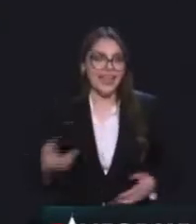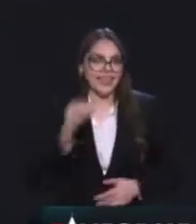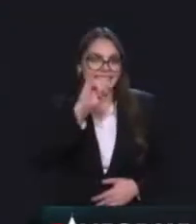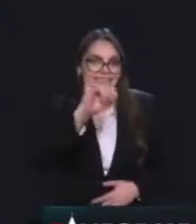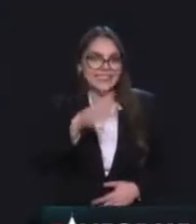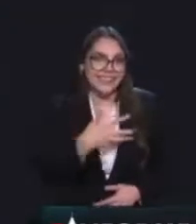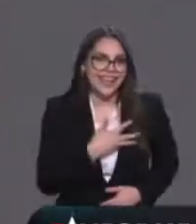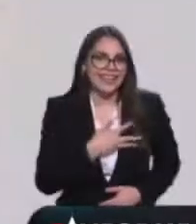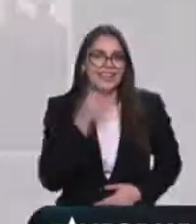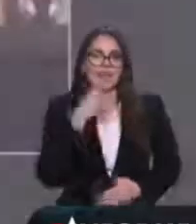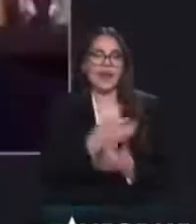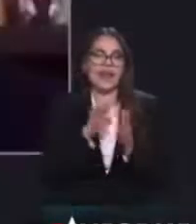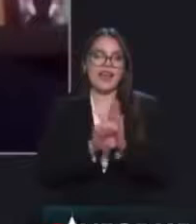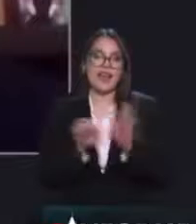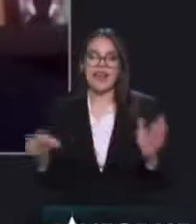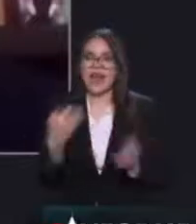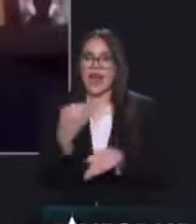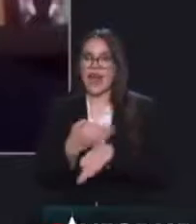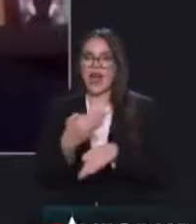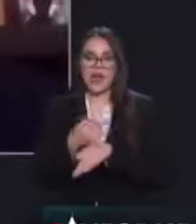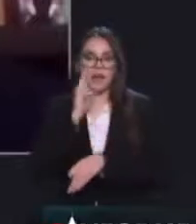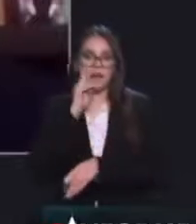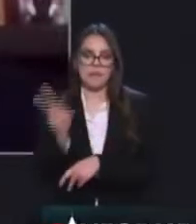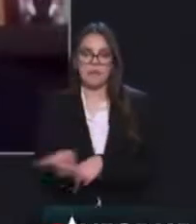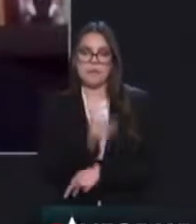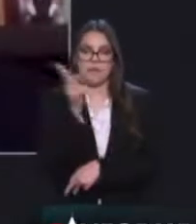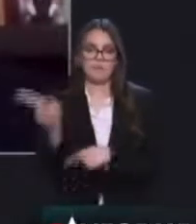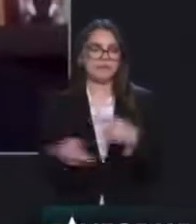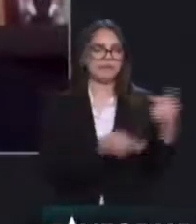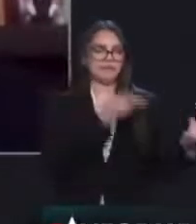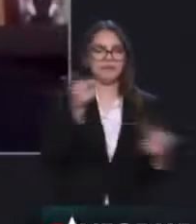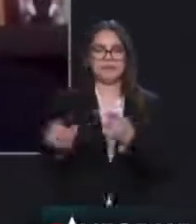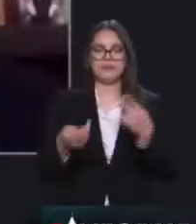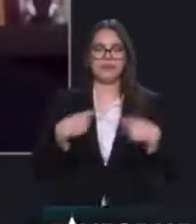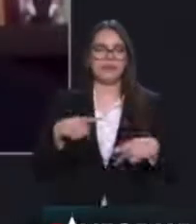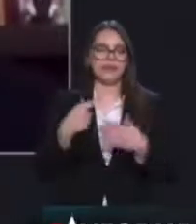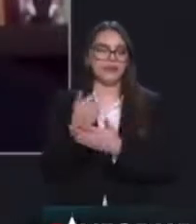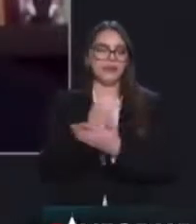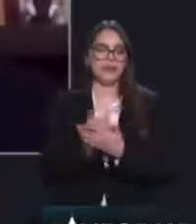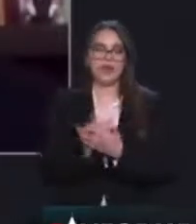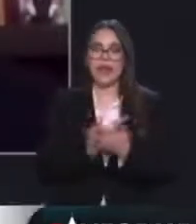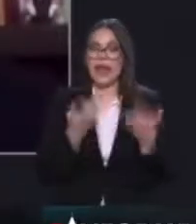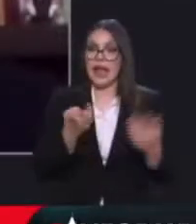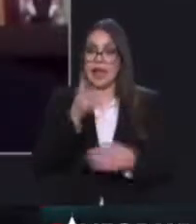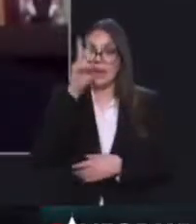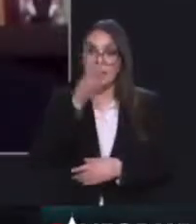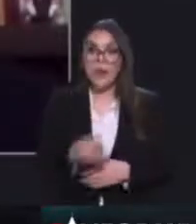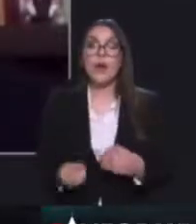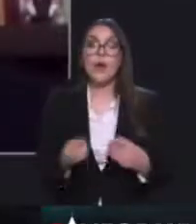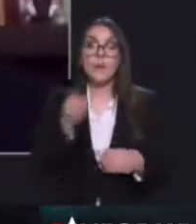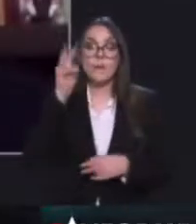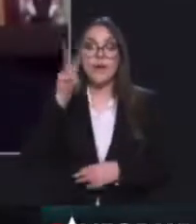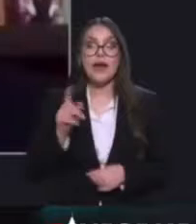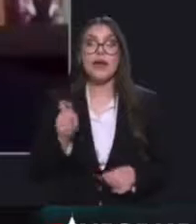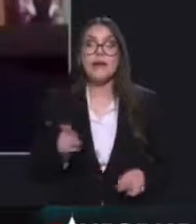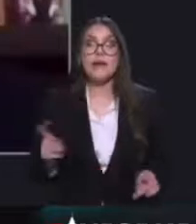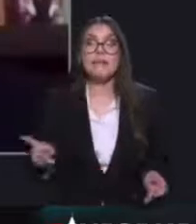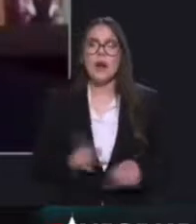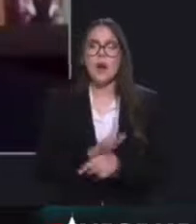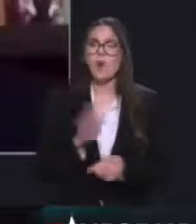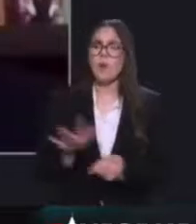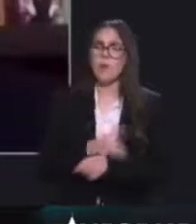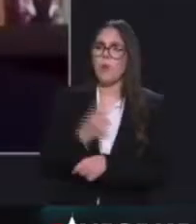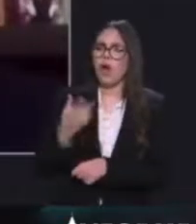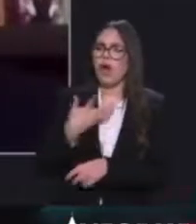esta encuesta, la encuesta nacional de ingreso-gasto de los hogares y la medición casi multidimensional, no podemos asignar causalidad como tal a la